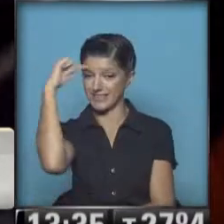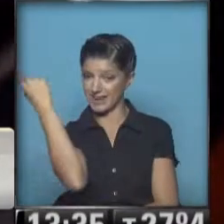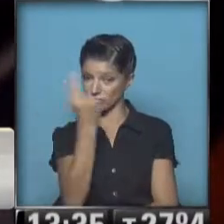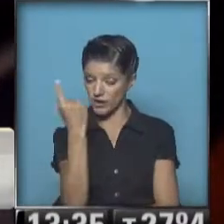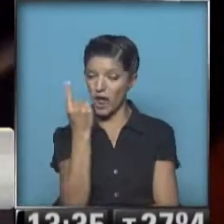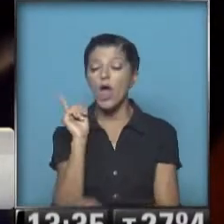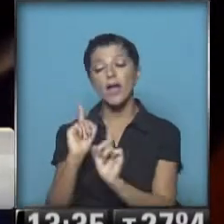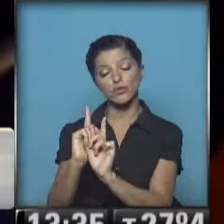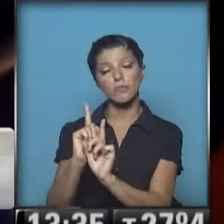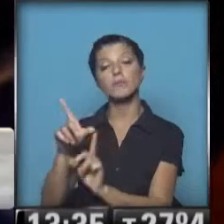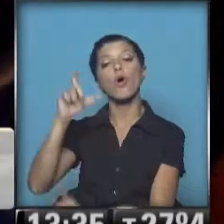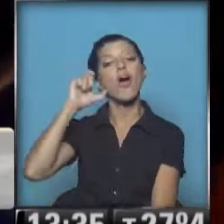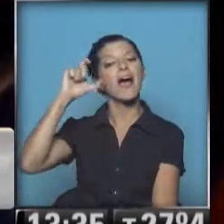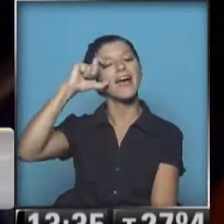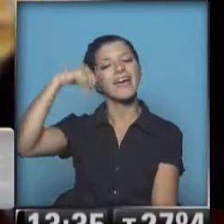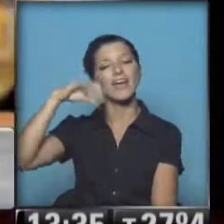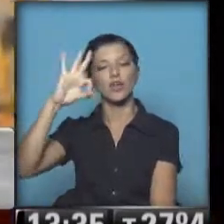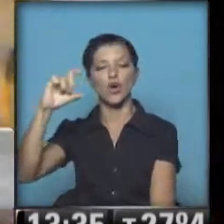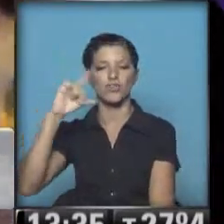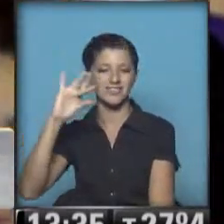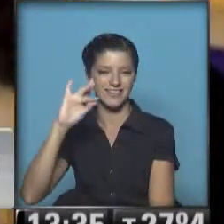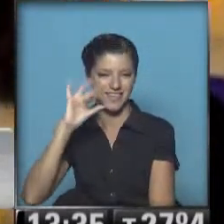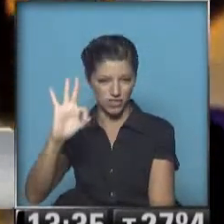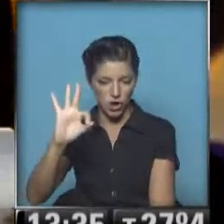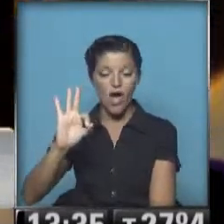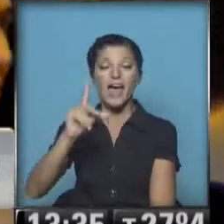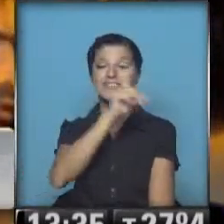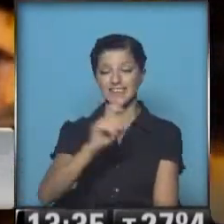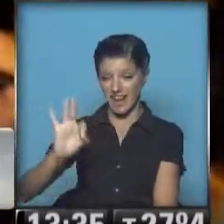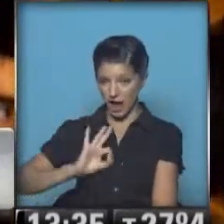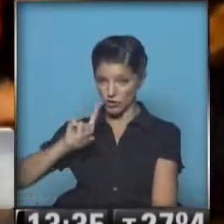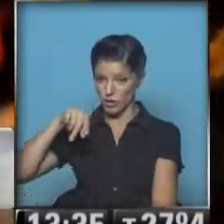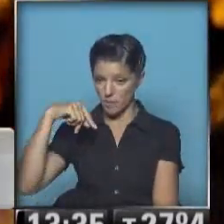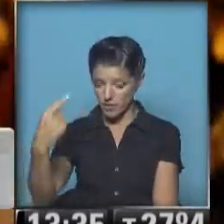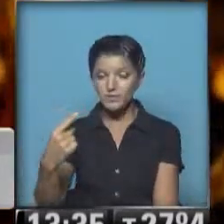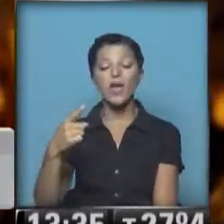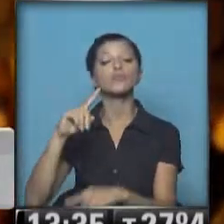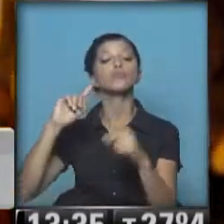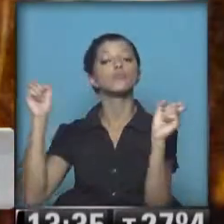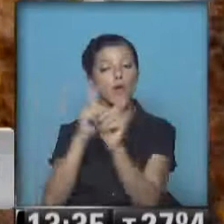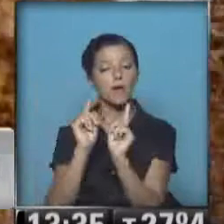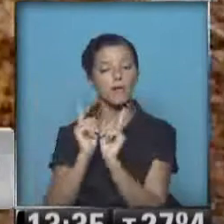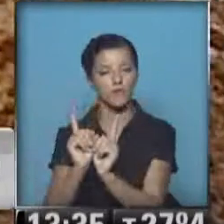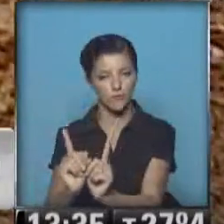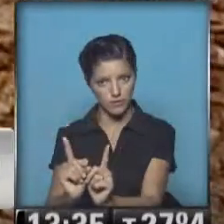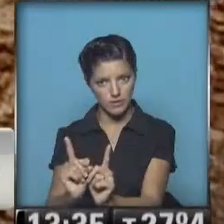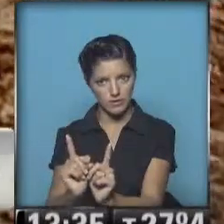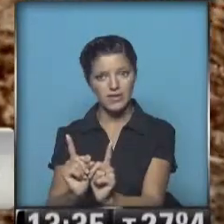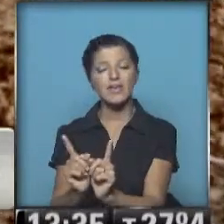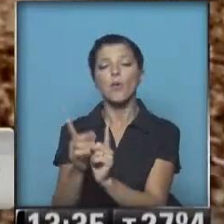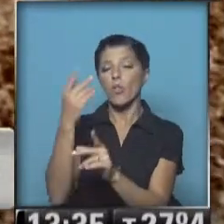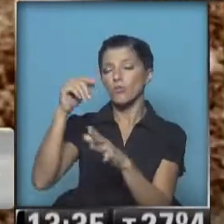al genocidio armenio, 100 años después, en una problemática actual cuyas consecuencias aún generan